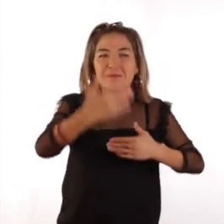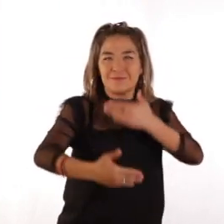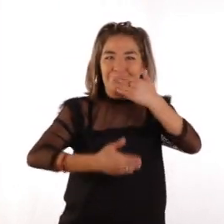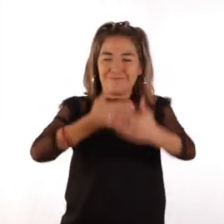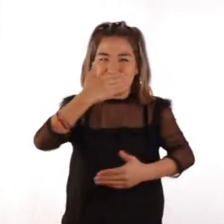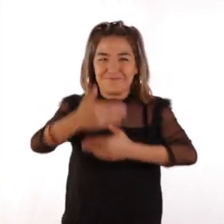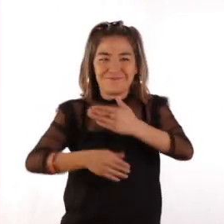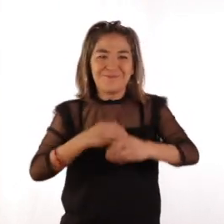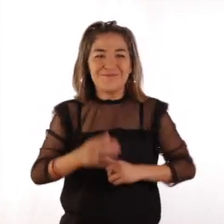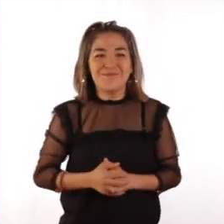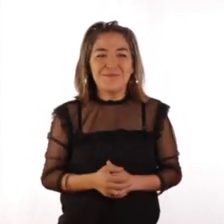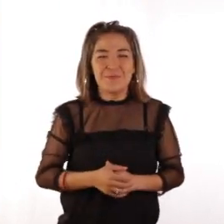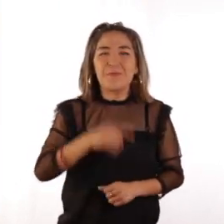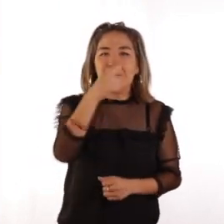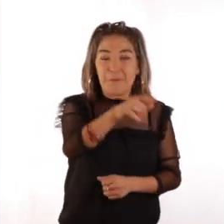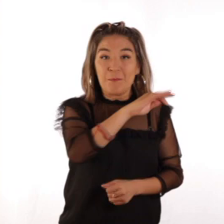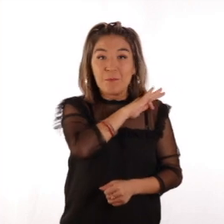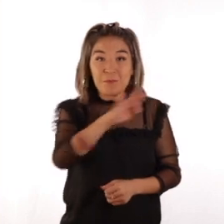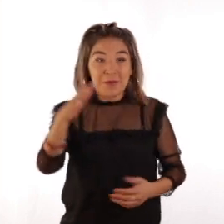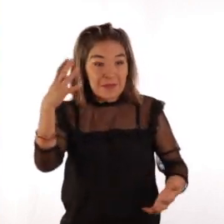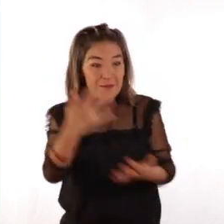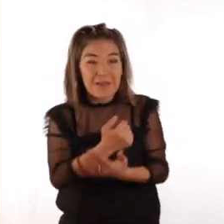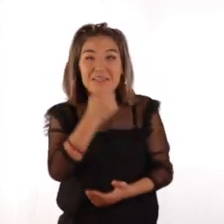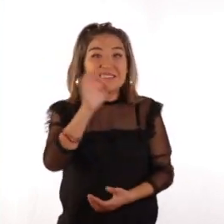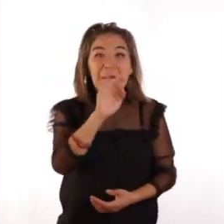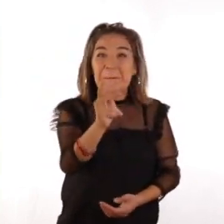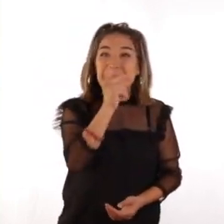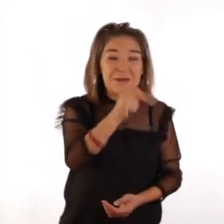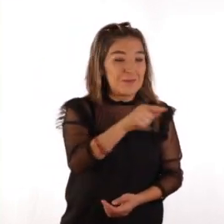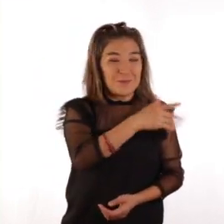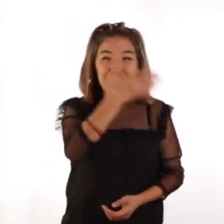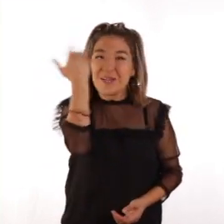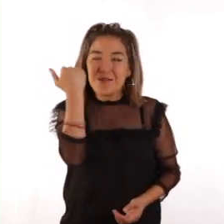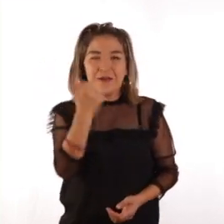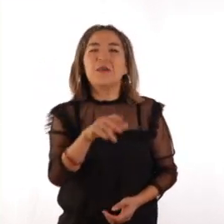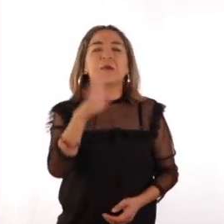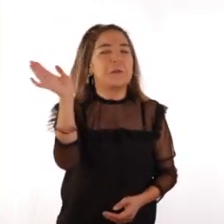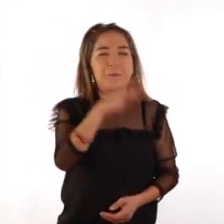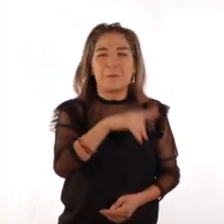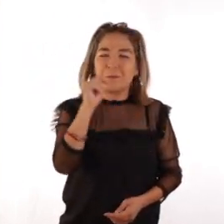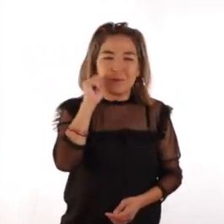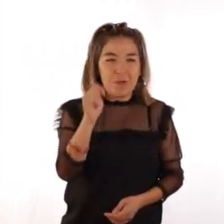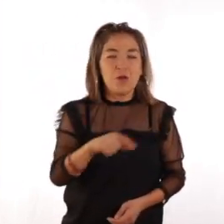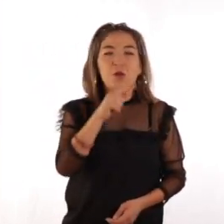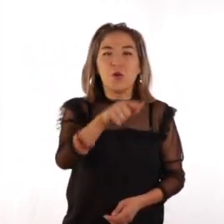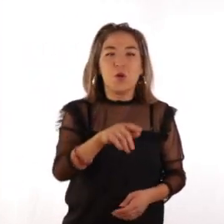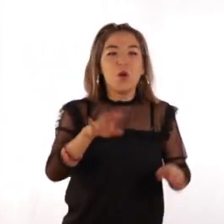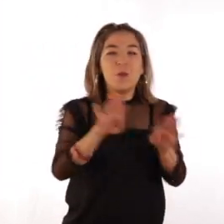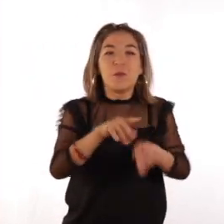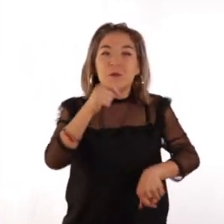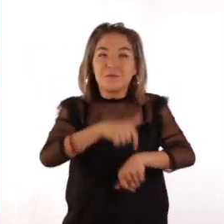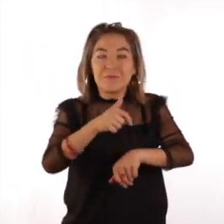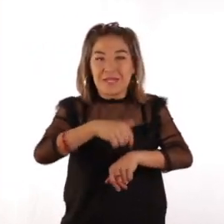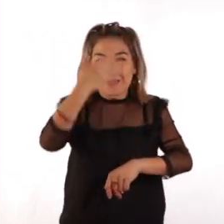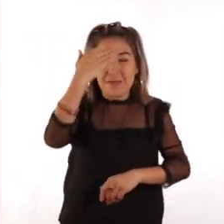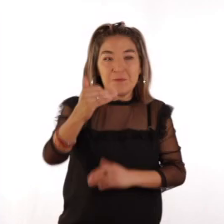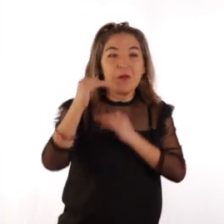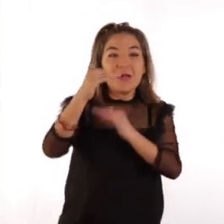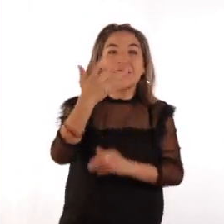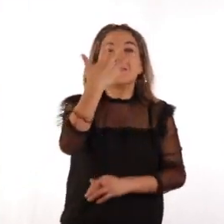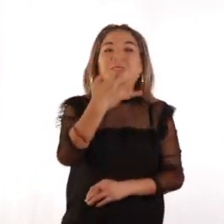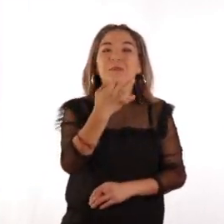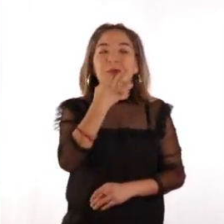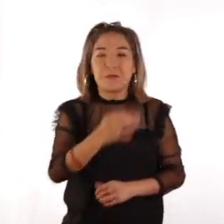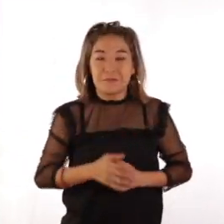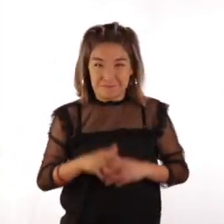B y así sucesivamente. Podrás pasar cuando no te sepas la palabra correspondiente. Recuerda que eras contra reloj. Tendrás